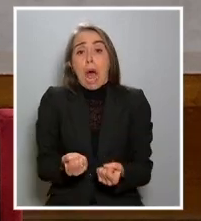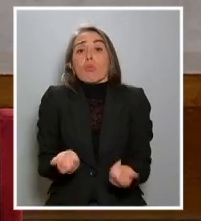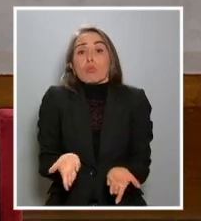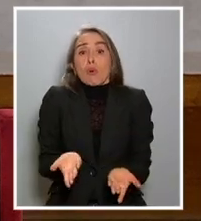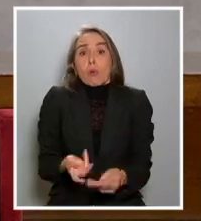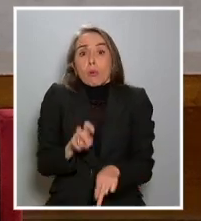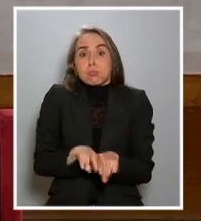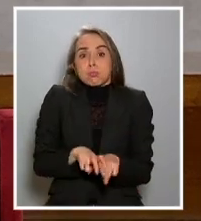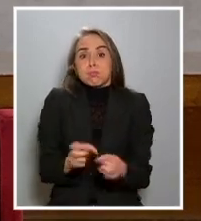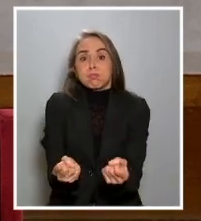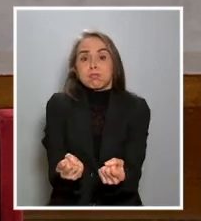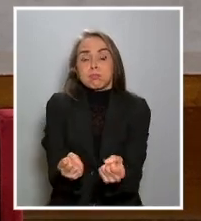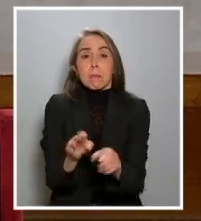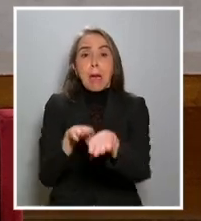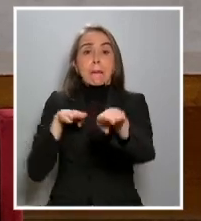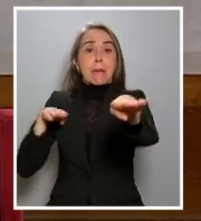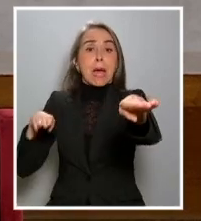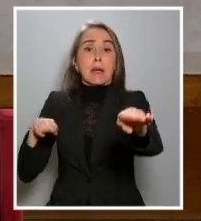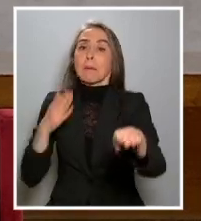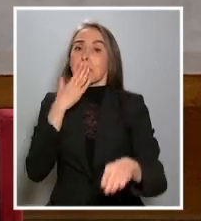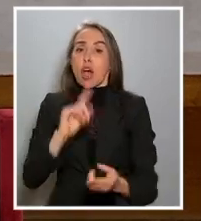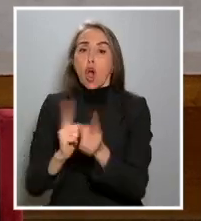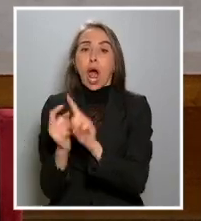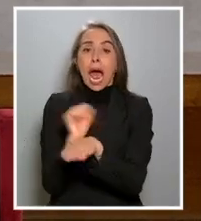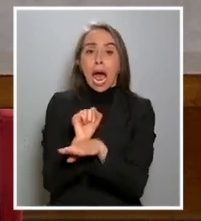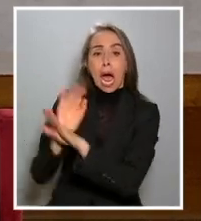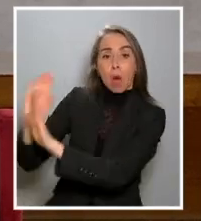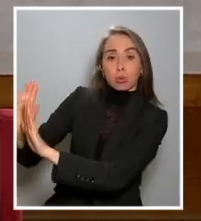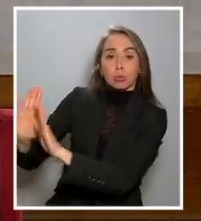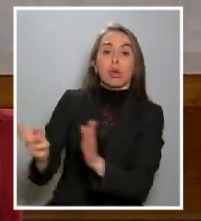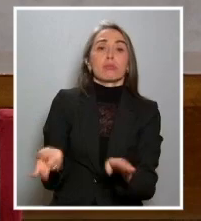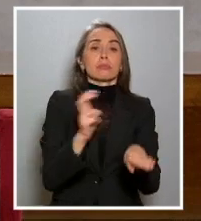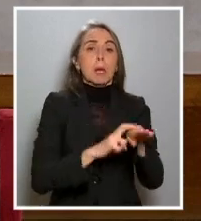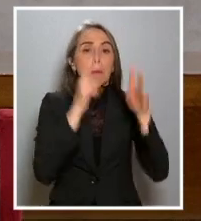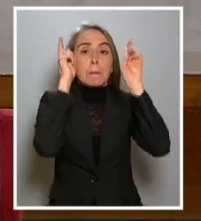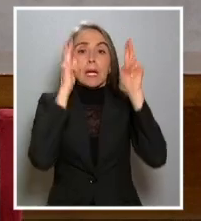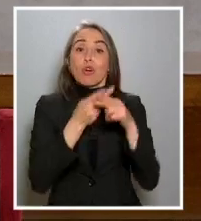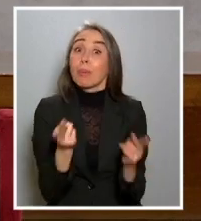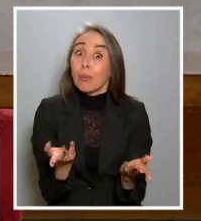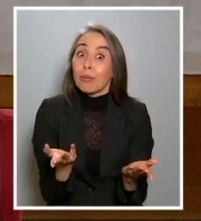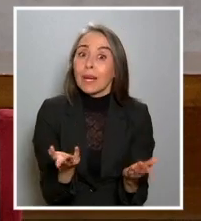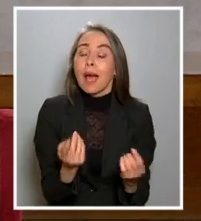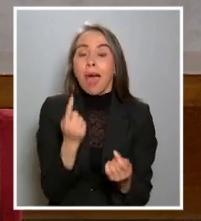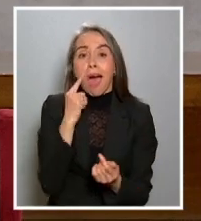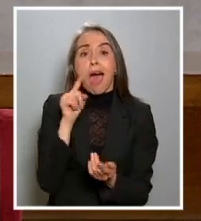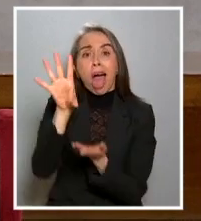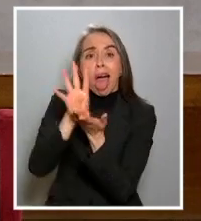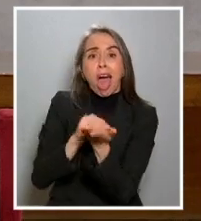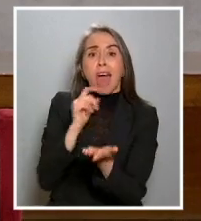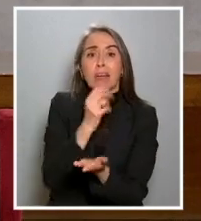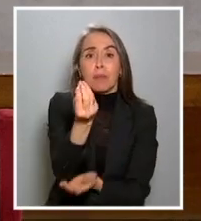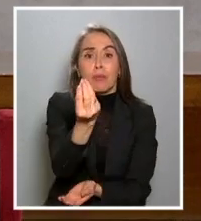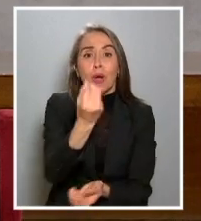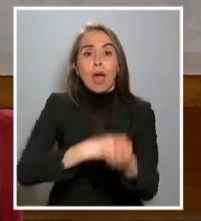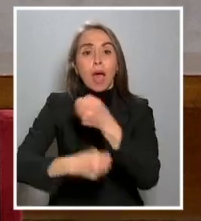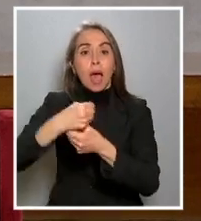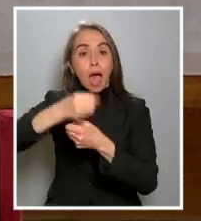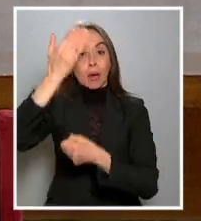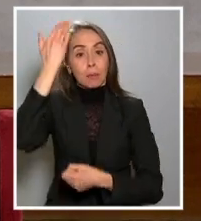eso es importante fortalecer el transporte público. Y aquí hay ejemplos virtuosos. El año